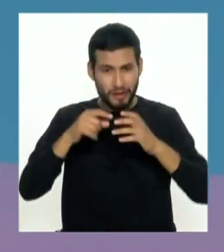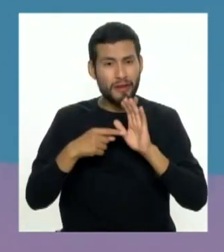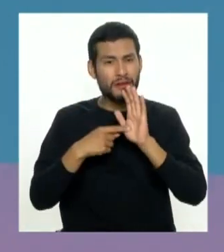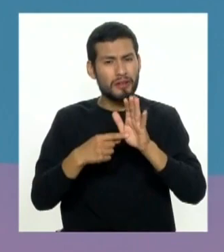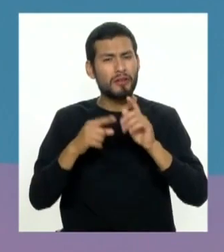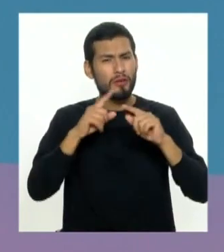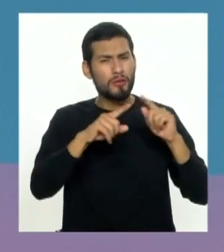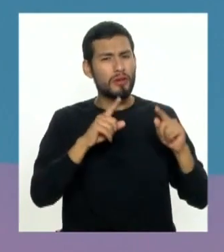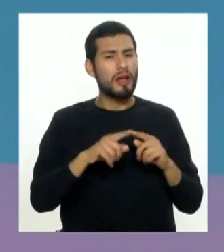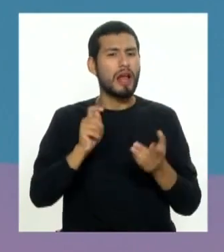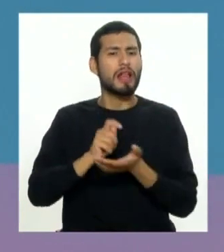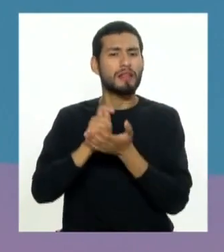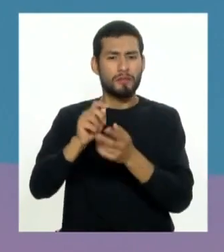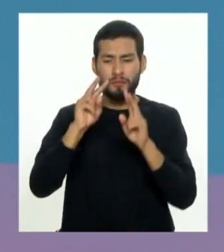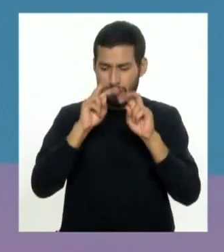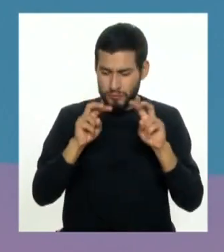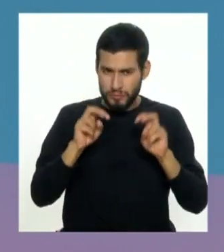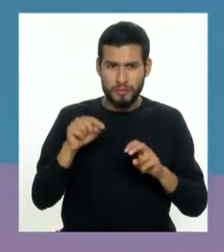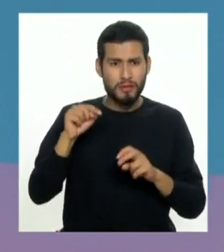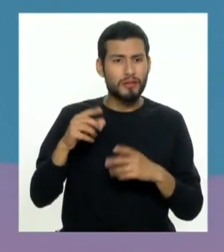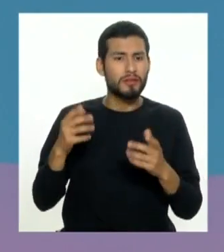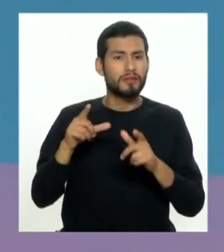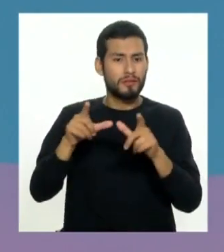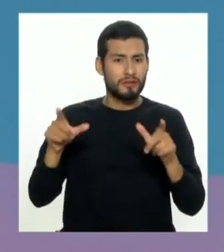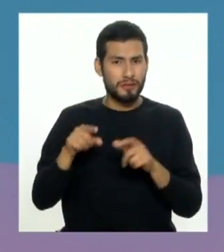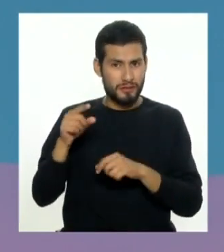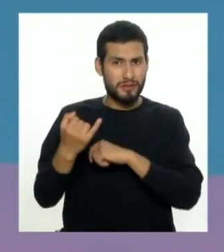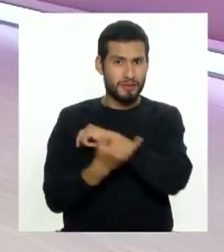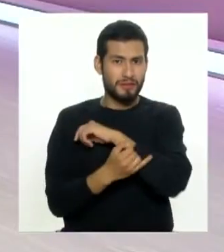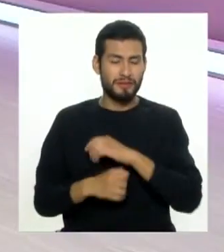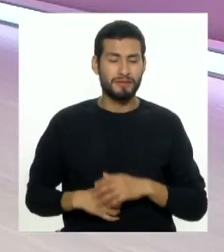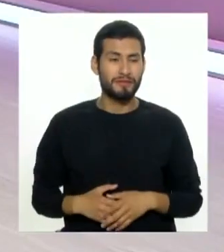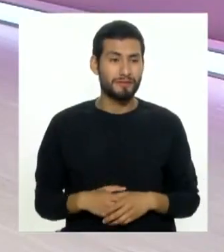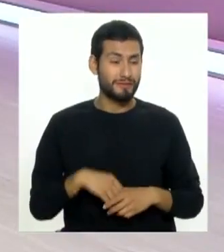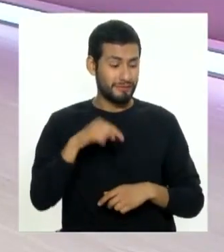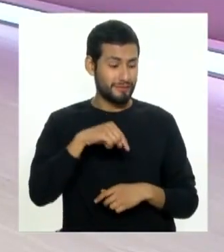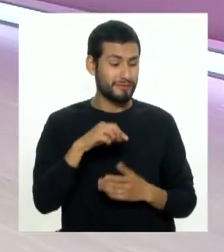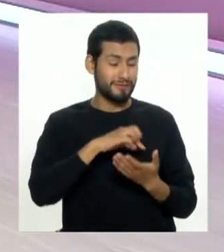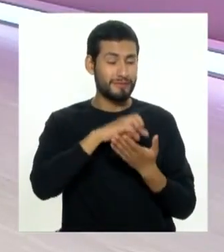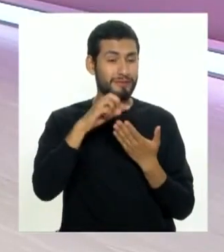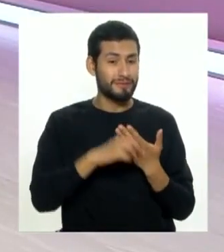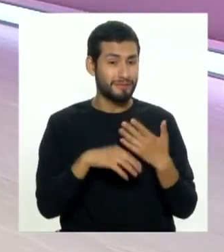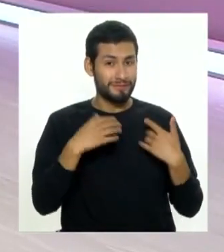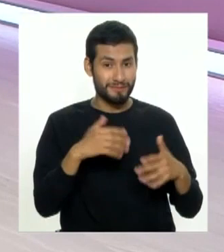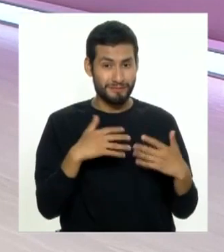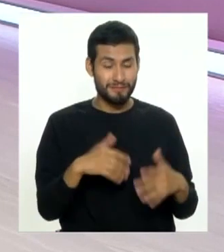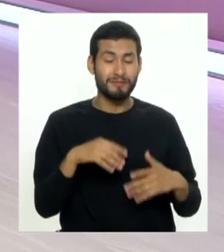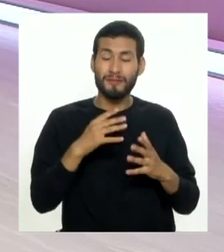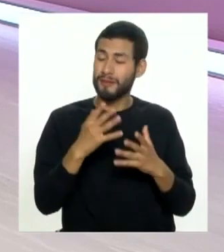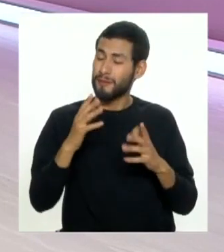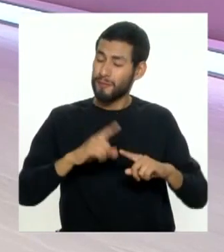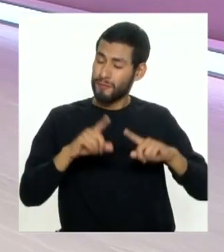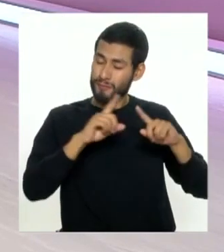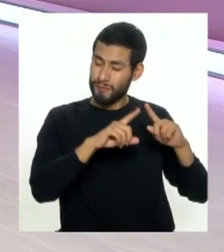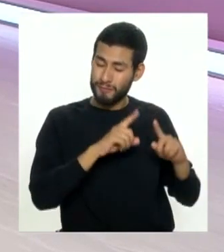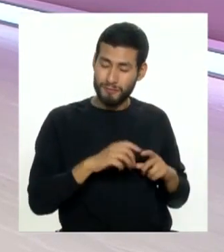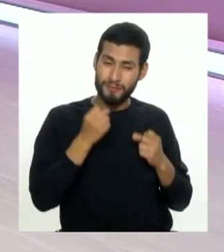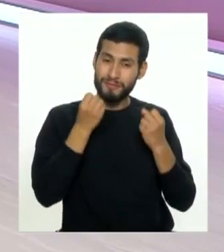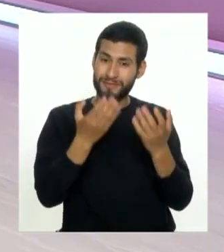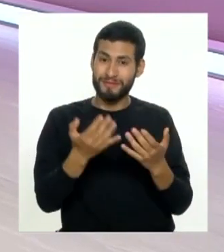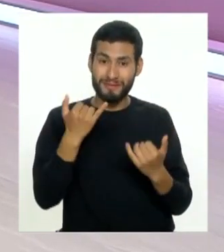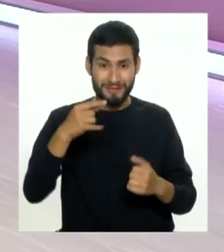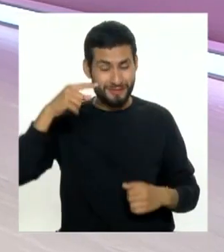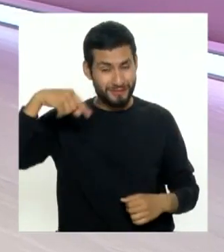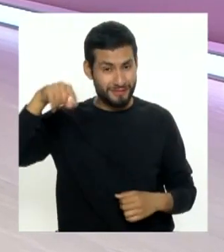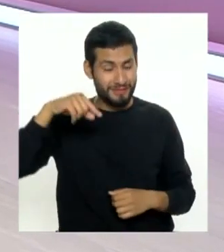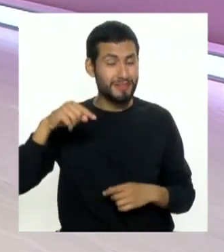diversos tratamientos e investigaciones que hacen en este instituto. Tendremos hoy día un programa realmente muy, pero muy, muy variado. Así que ya